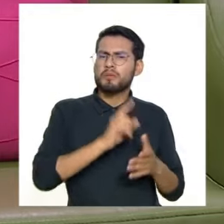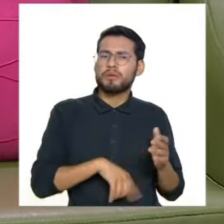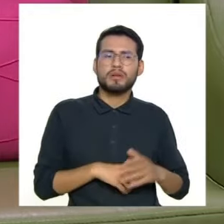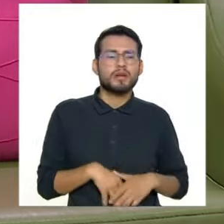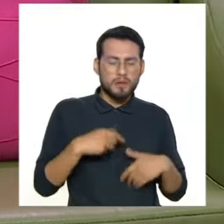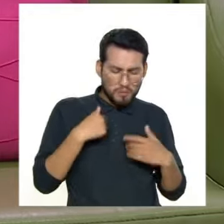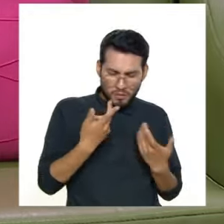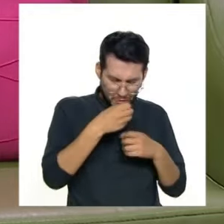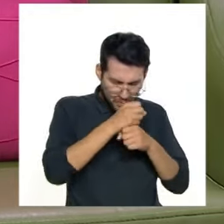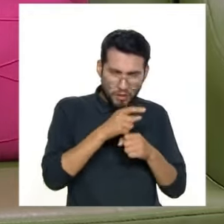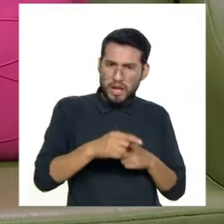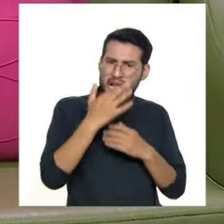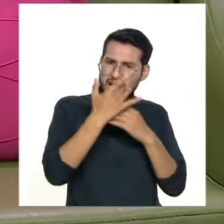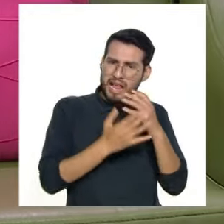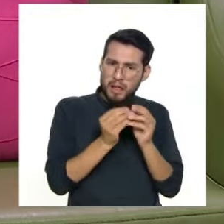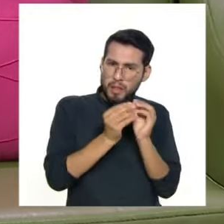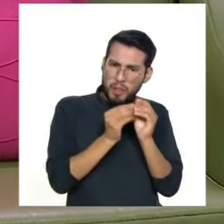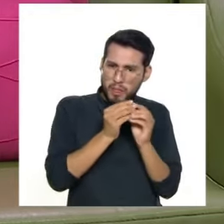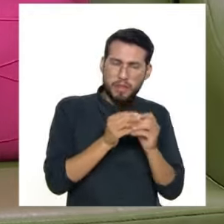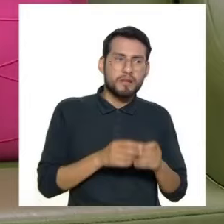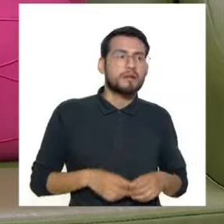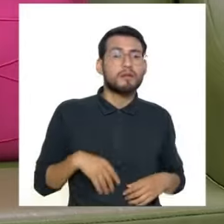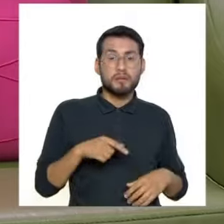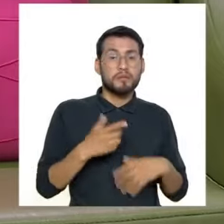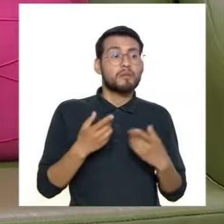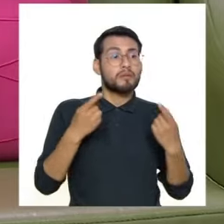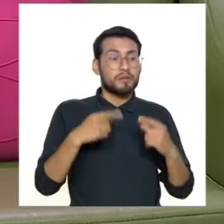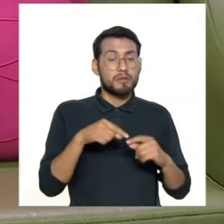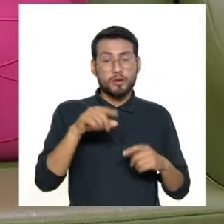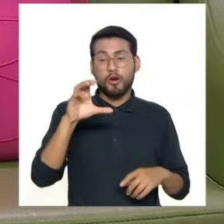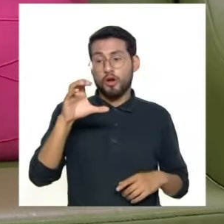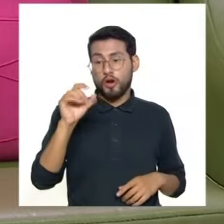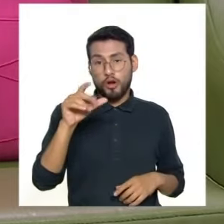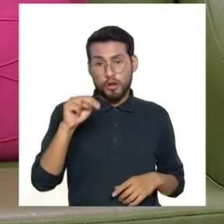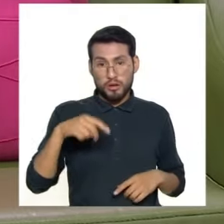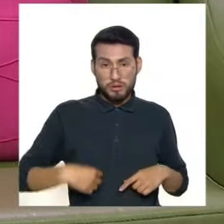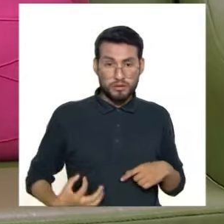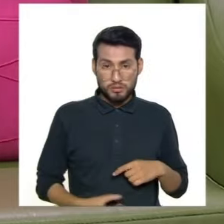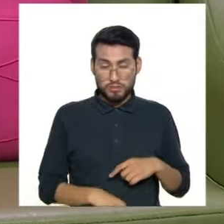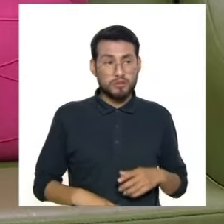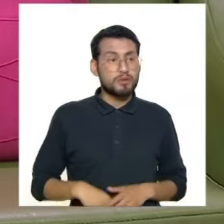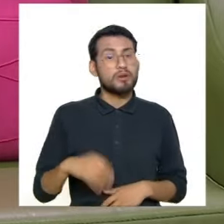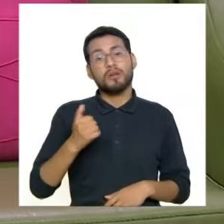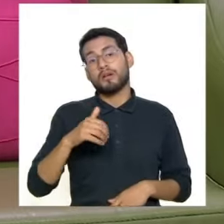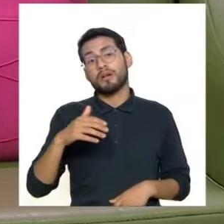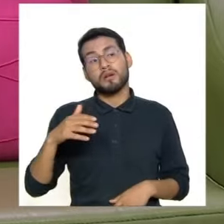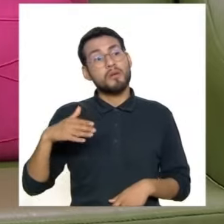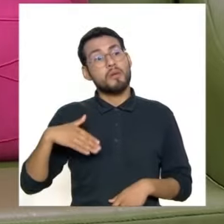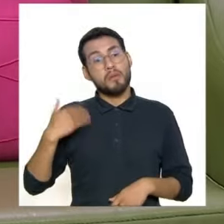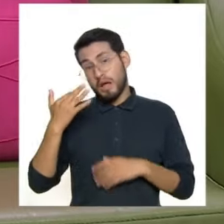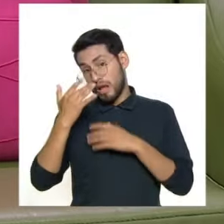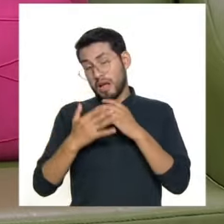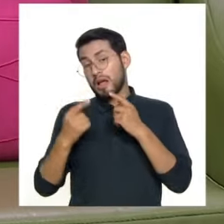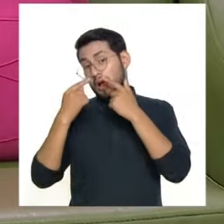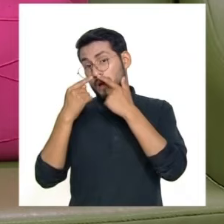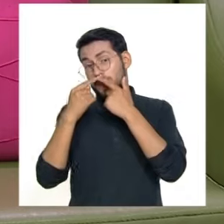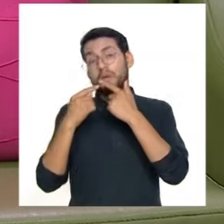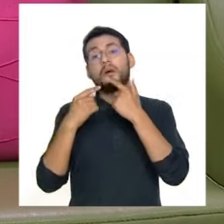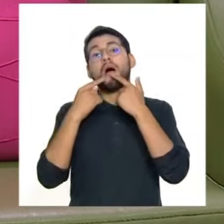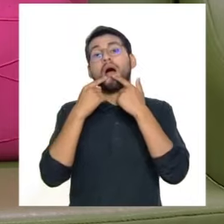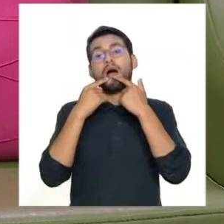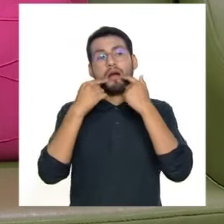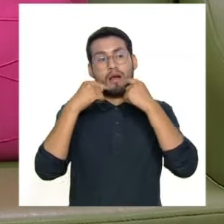partículas no digeridas de sangre O sea que previenen prácticamente del colon y a diferencia de los anteriores que podías tú sangrar de la nariz de la